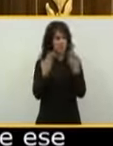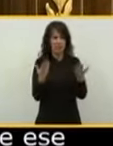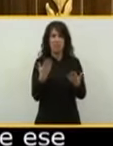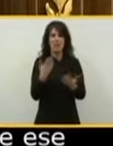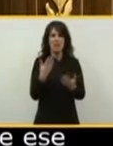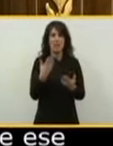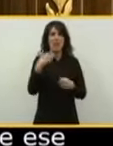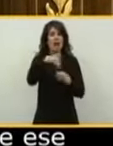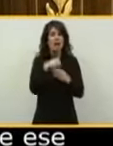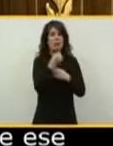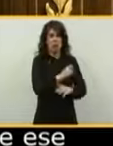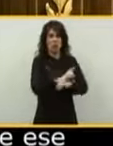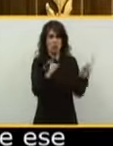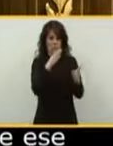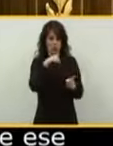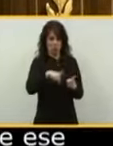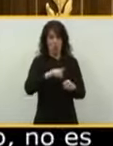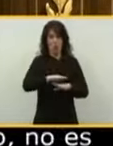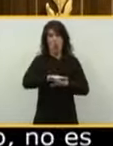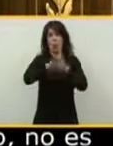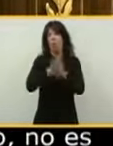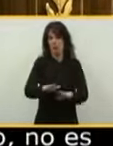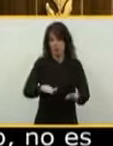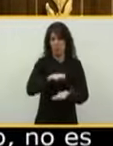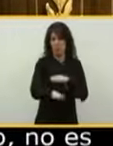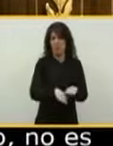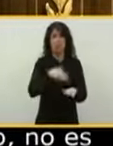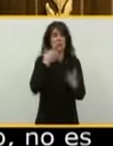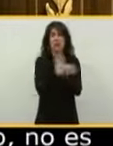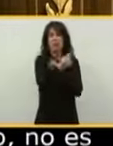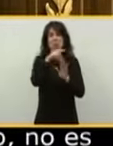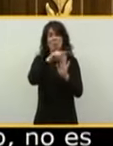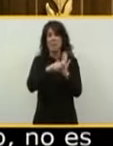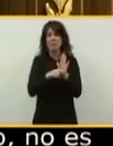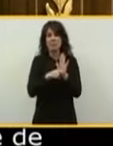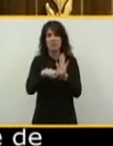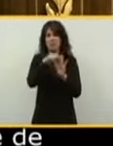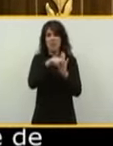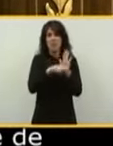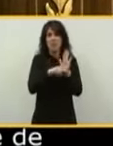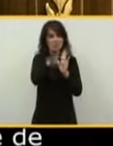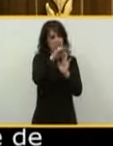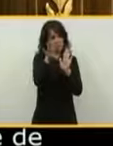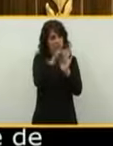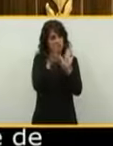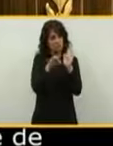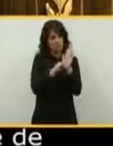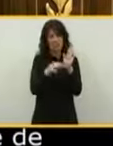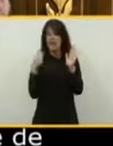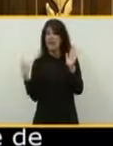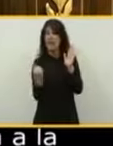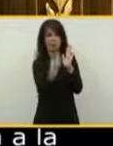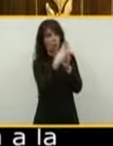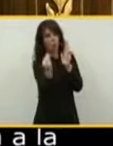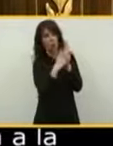último, no es más que un improvisado paquete de medidas que cada cual interpreta a la carta.